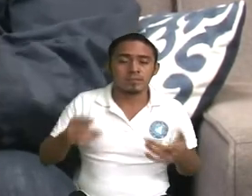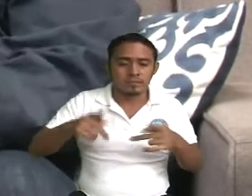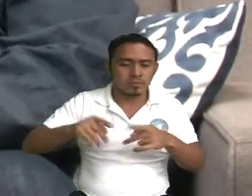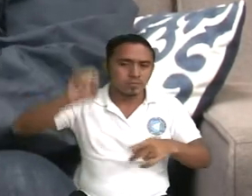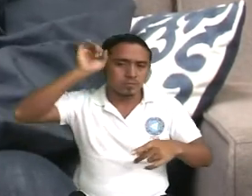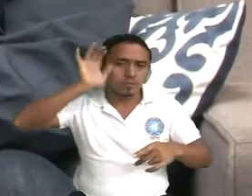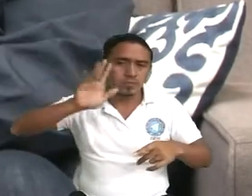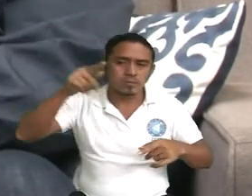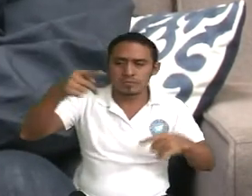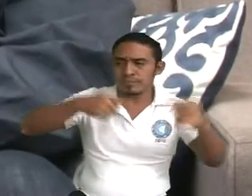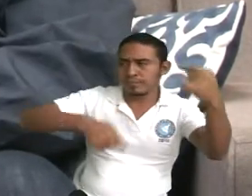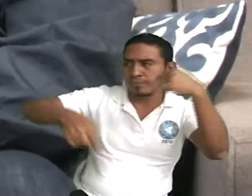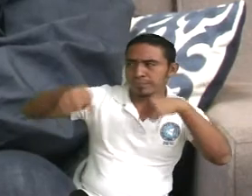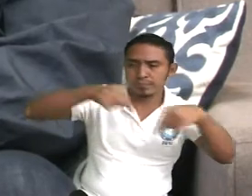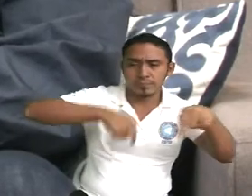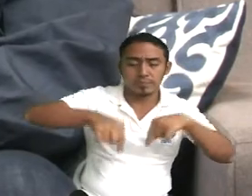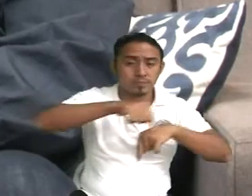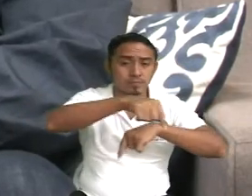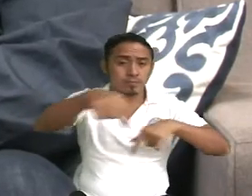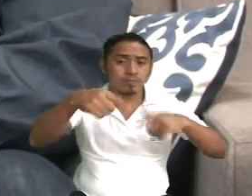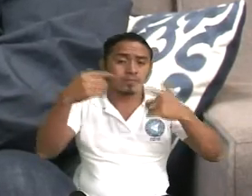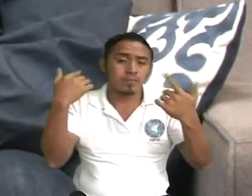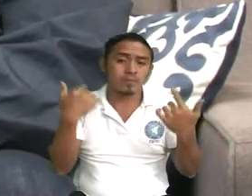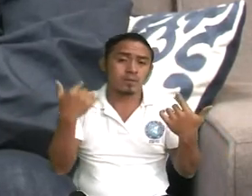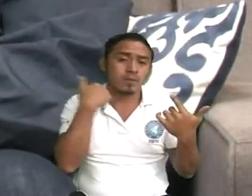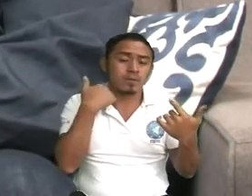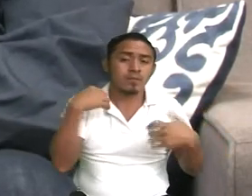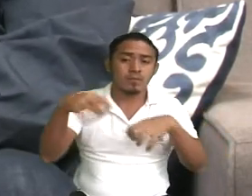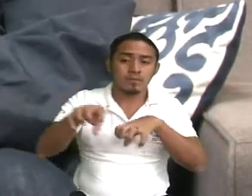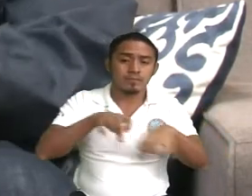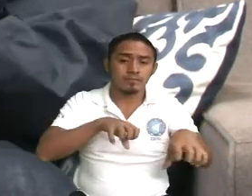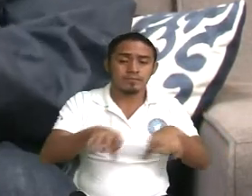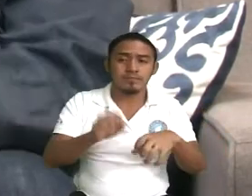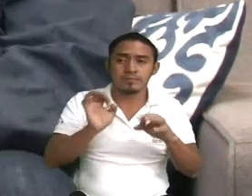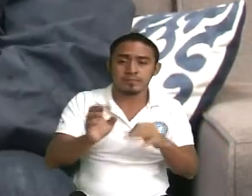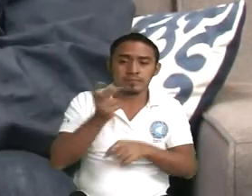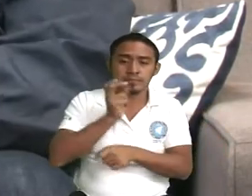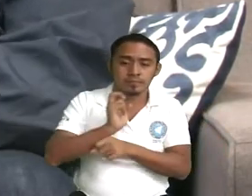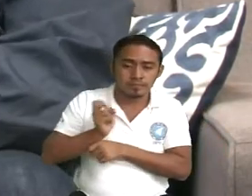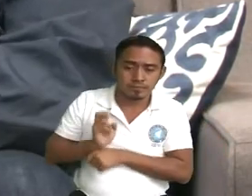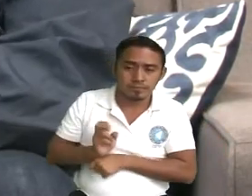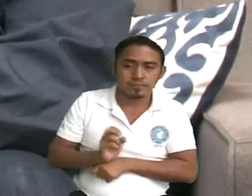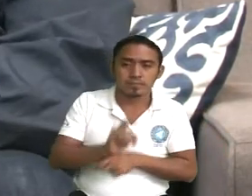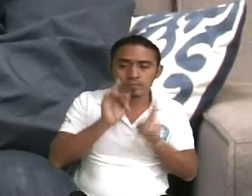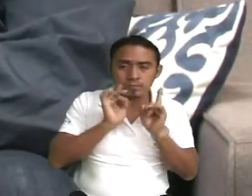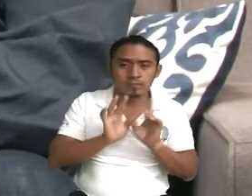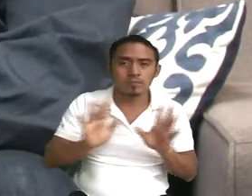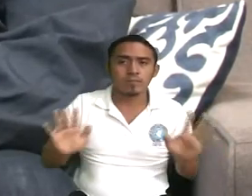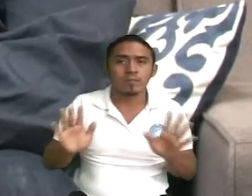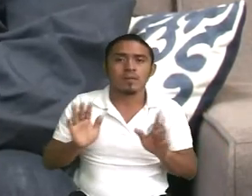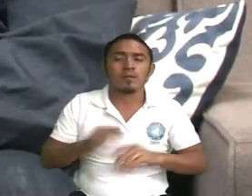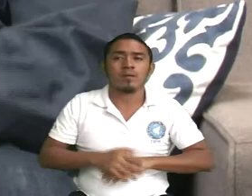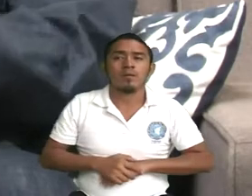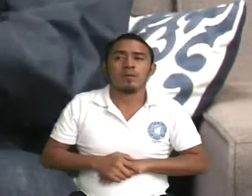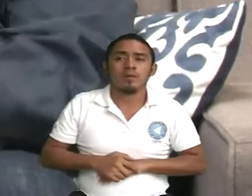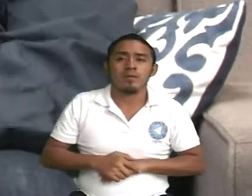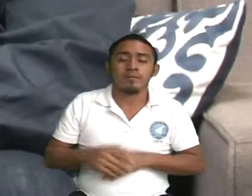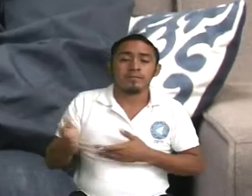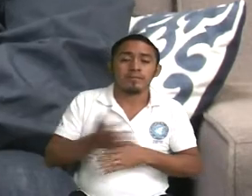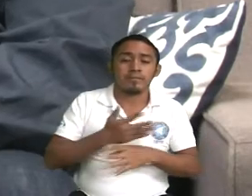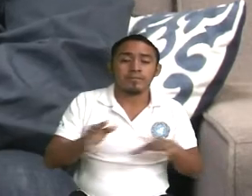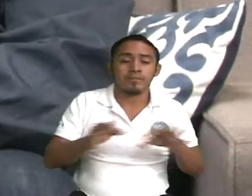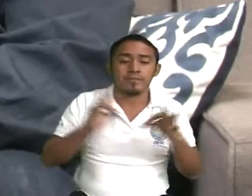o públicos que nos acompañan en cada una de las actividades. Ellos están velando por esa seguridad, ¿verdad? De las